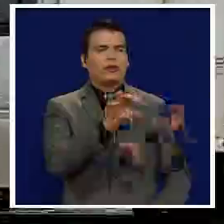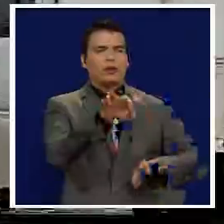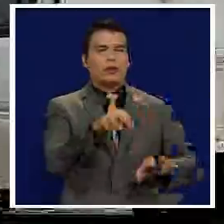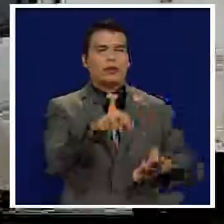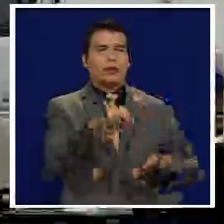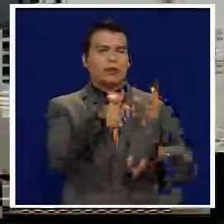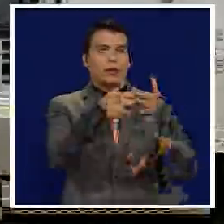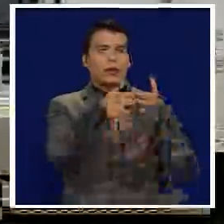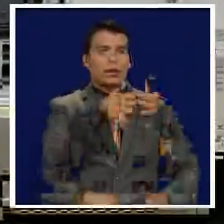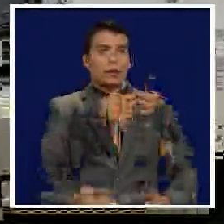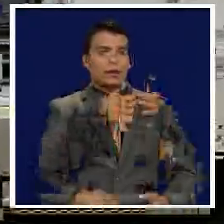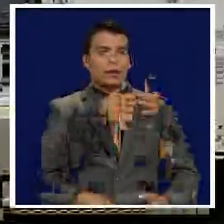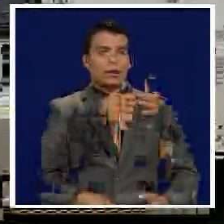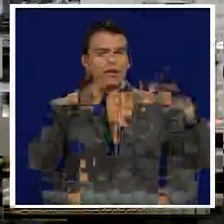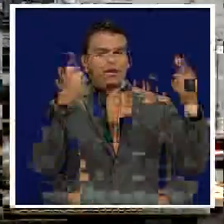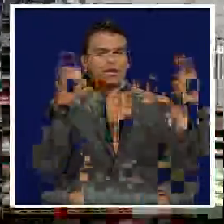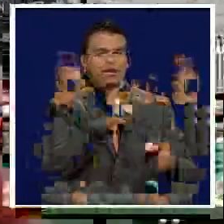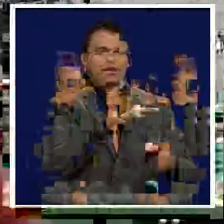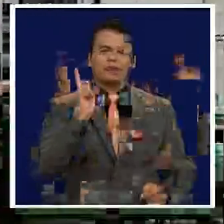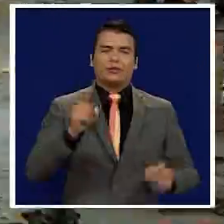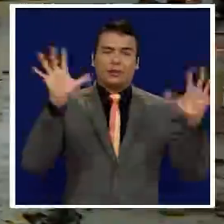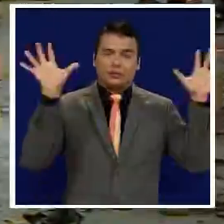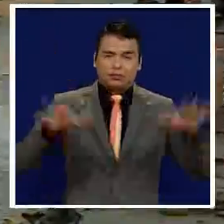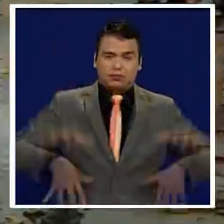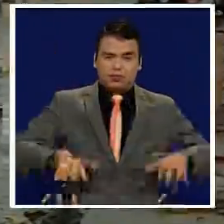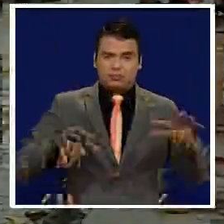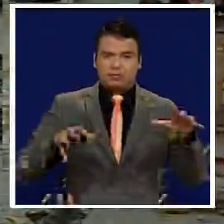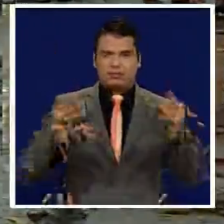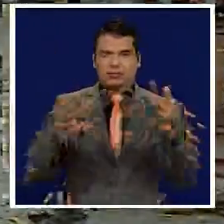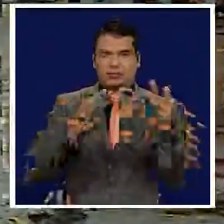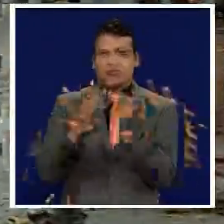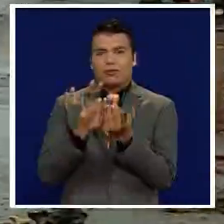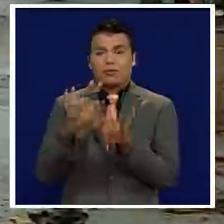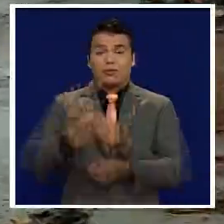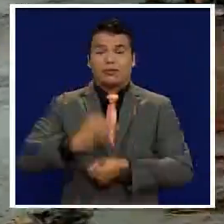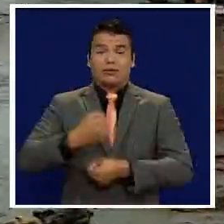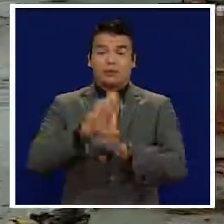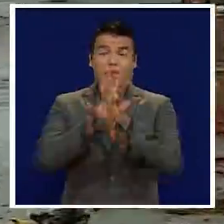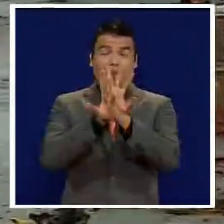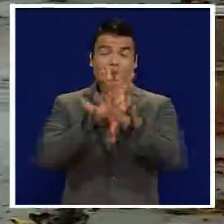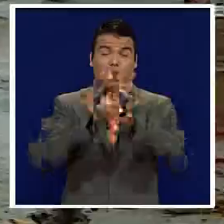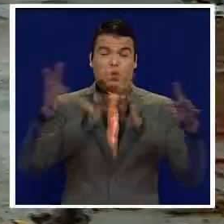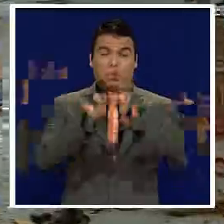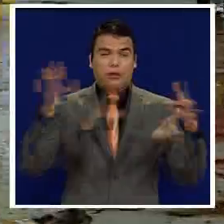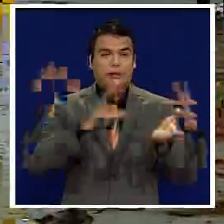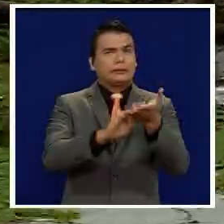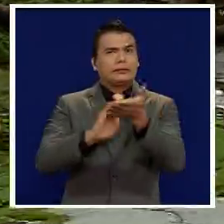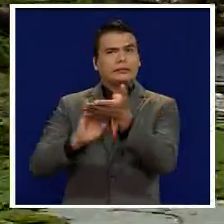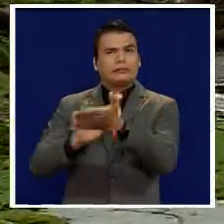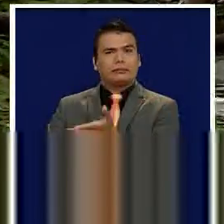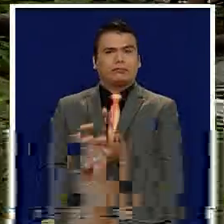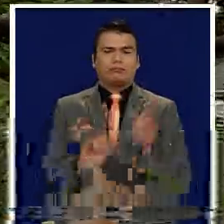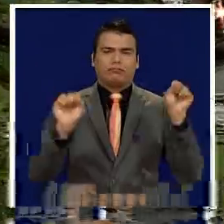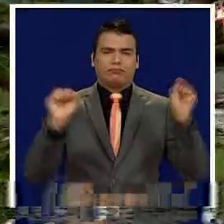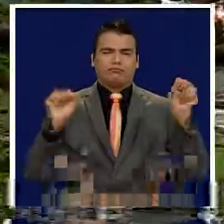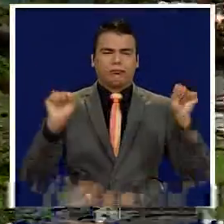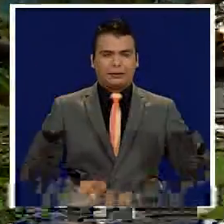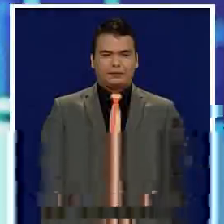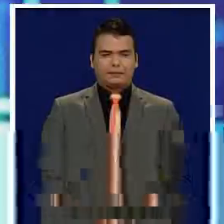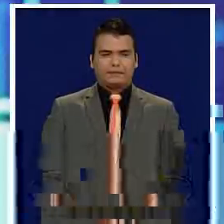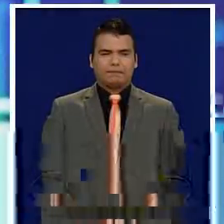vieron afectados por las lluvias y los grupos de mantenimiento de Cali debieron trabajar hasta las horas de la noche para restablecer el